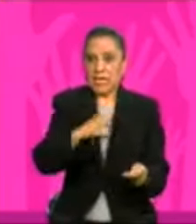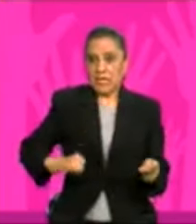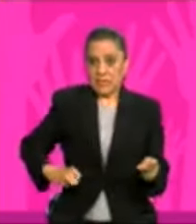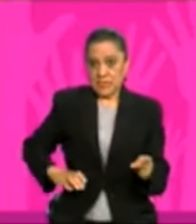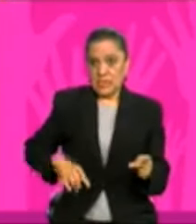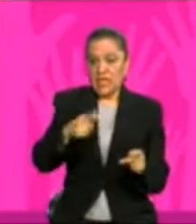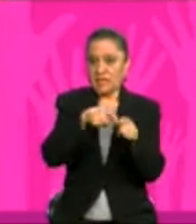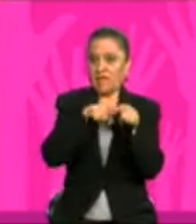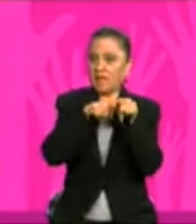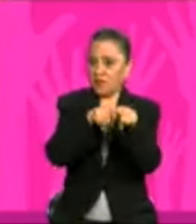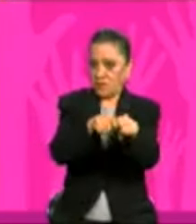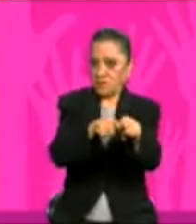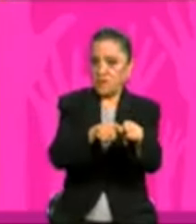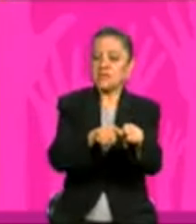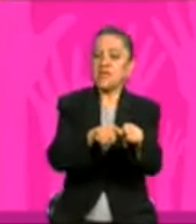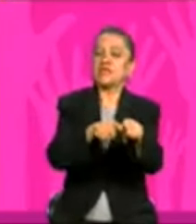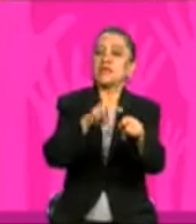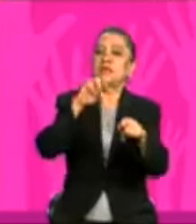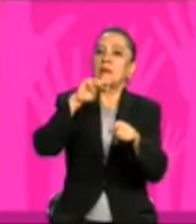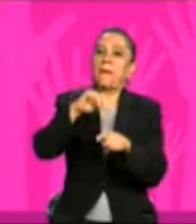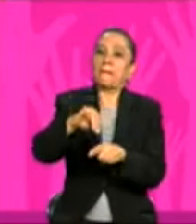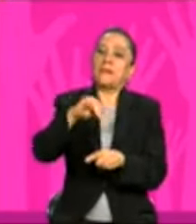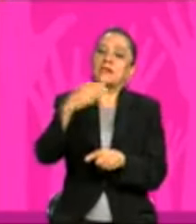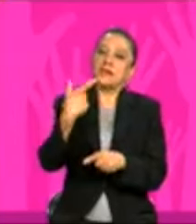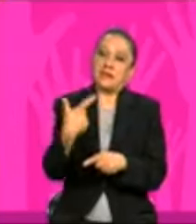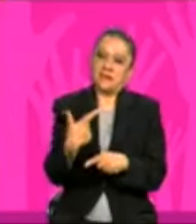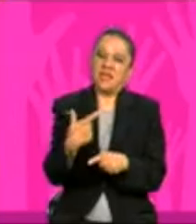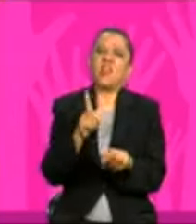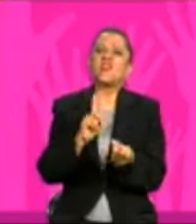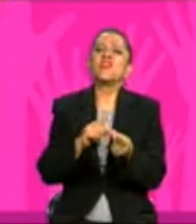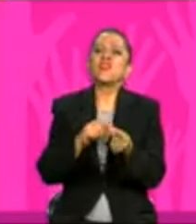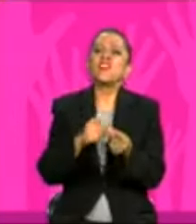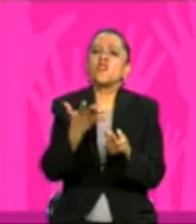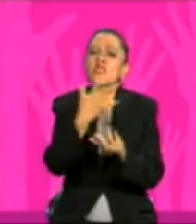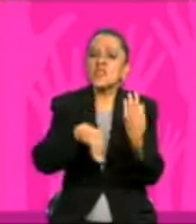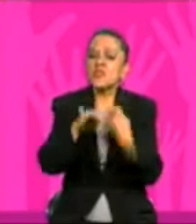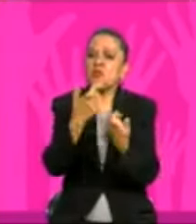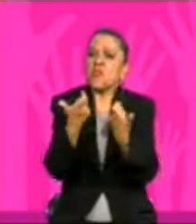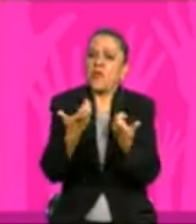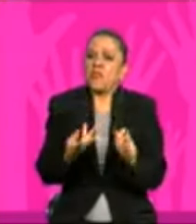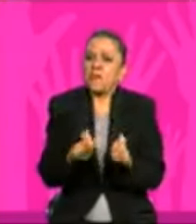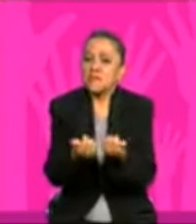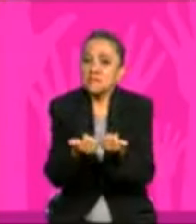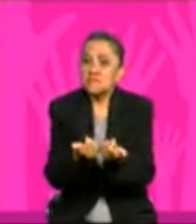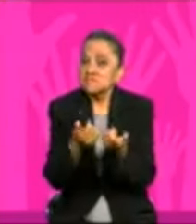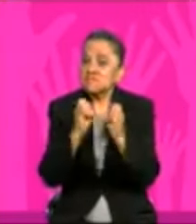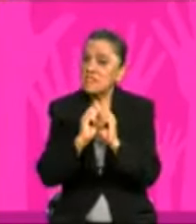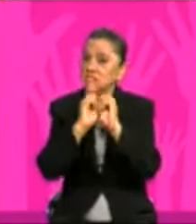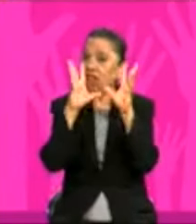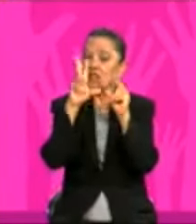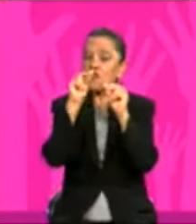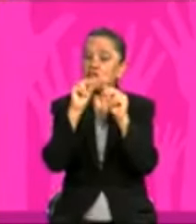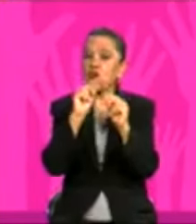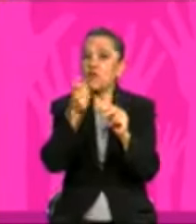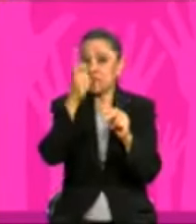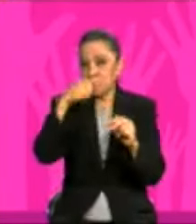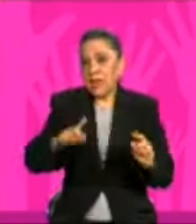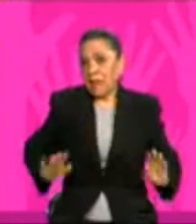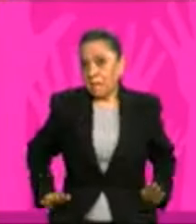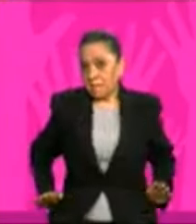la continuidad, Margarita, ¿a dónde fue a parar todo ese dinero? Claramente no se fue en mejorar las condiciones de las